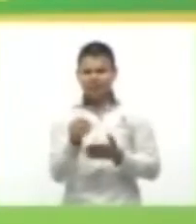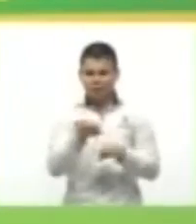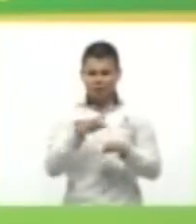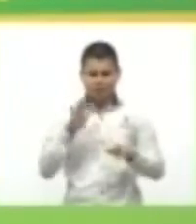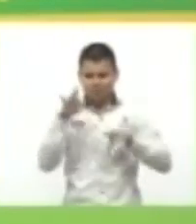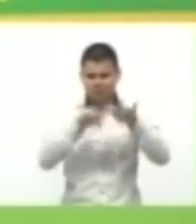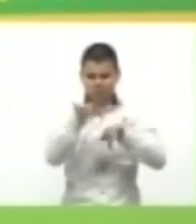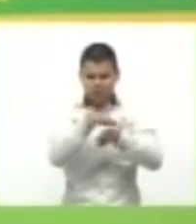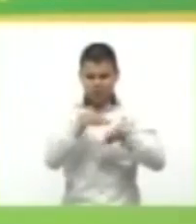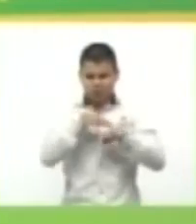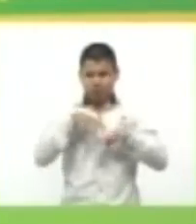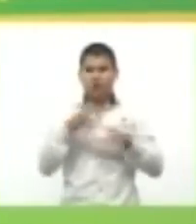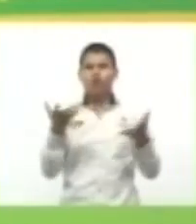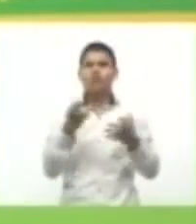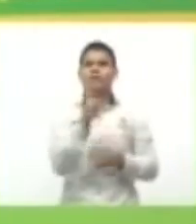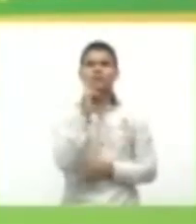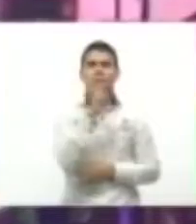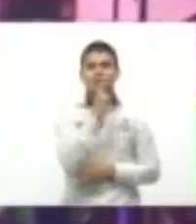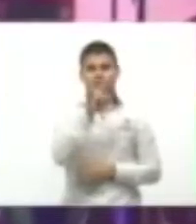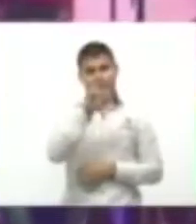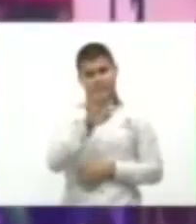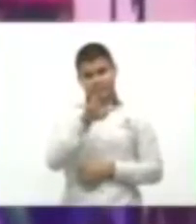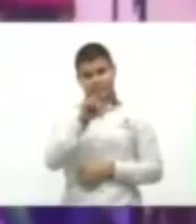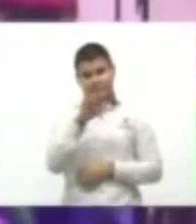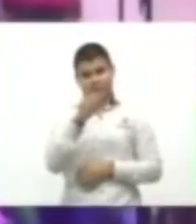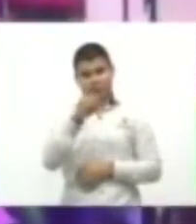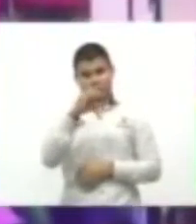cultural, el Rancho Currambero.